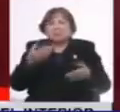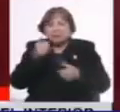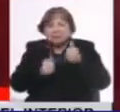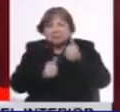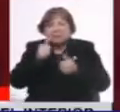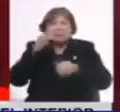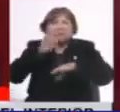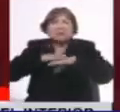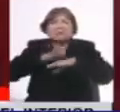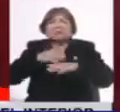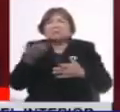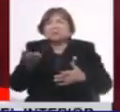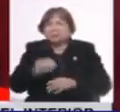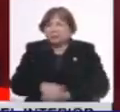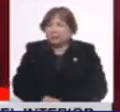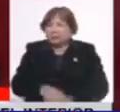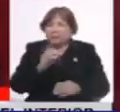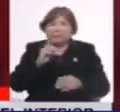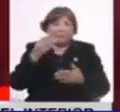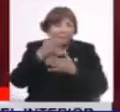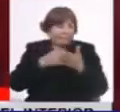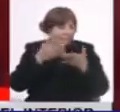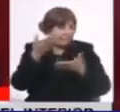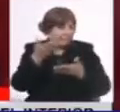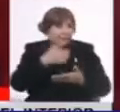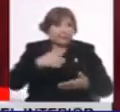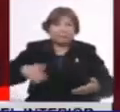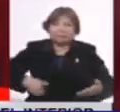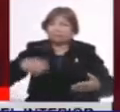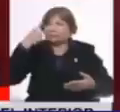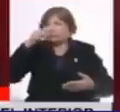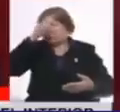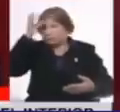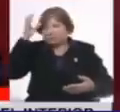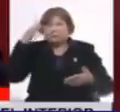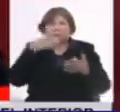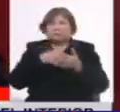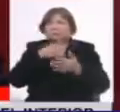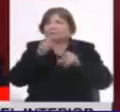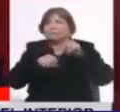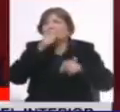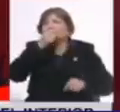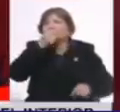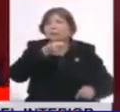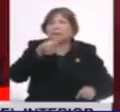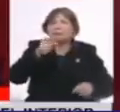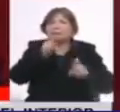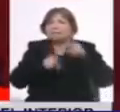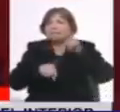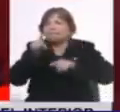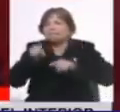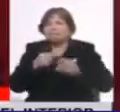¿Cuál es la amenaza de parte del presidente para impedir alguna declaración de